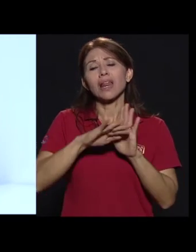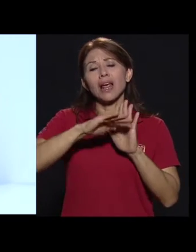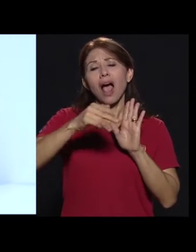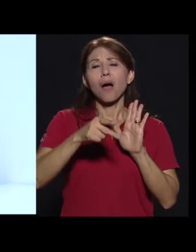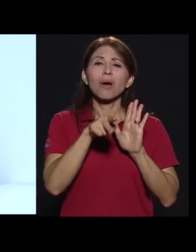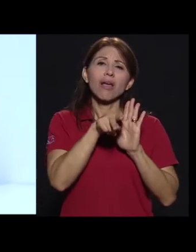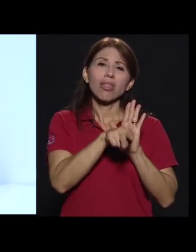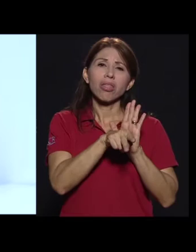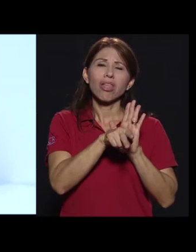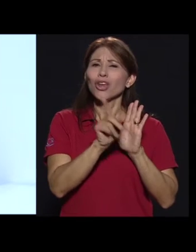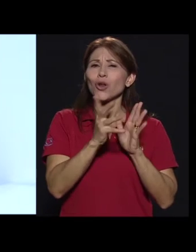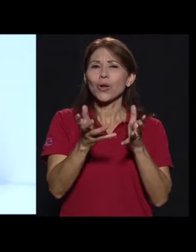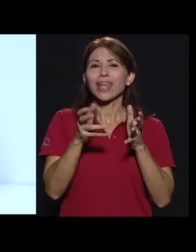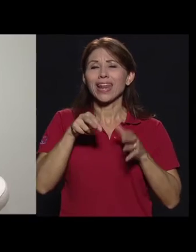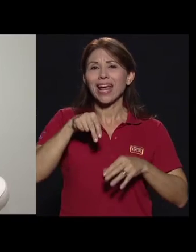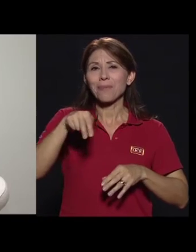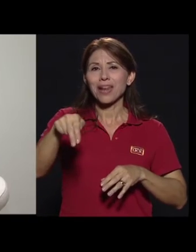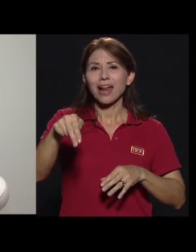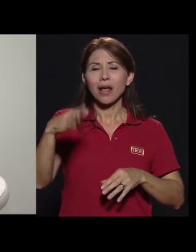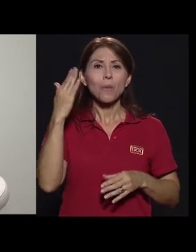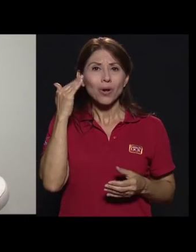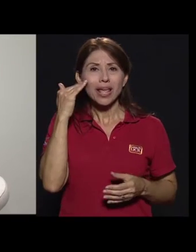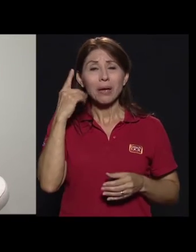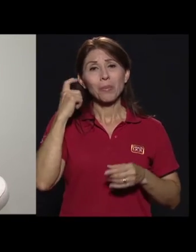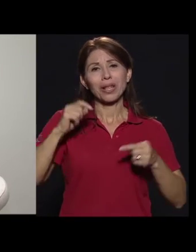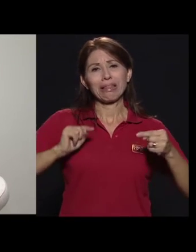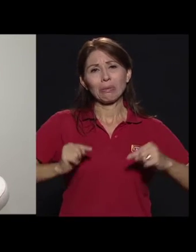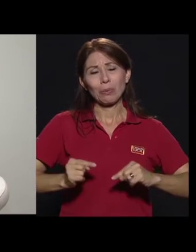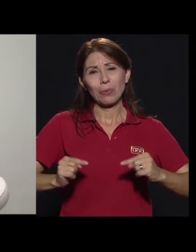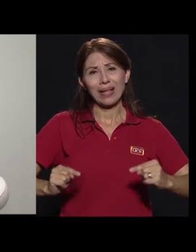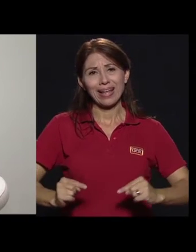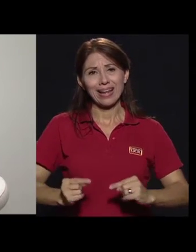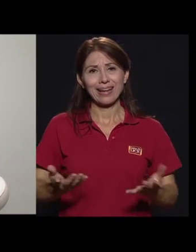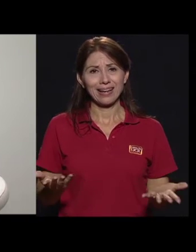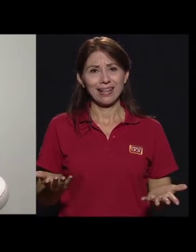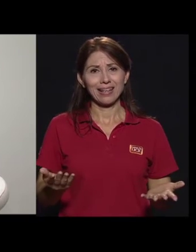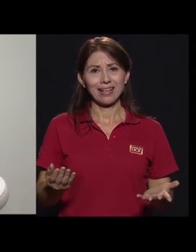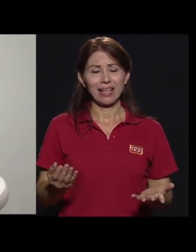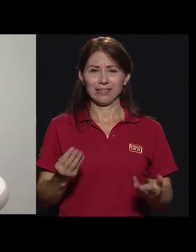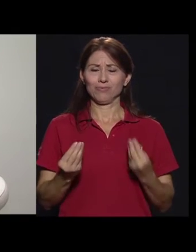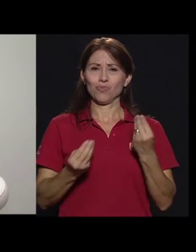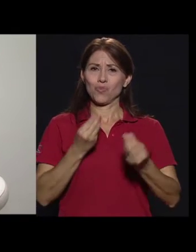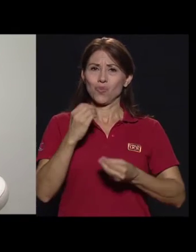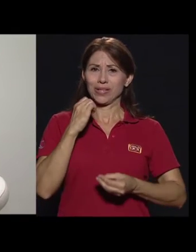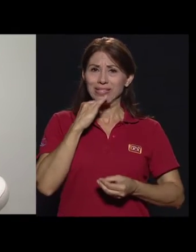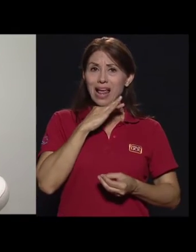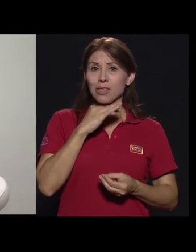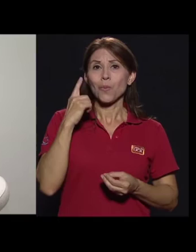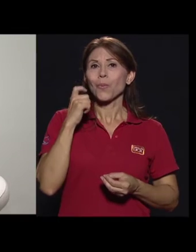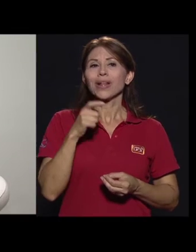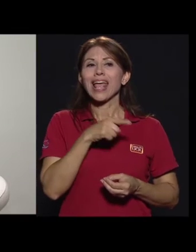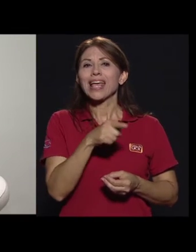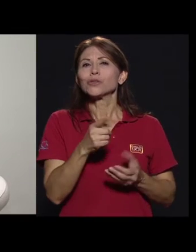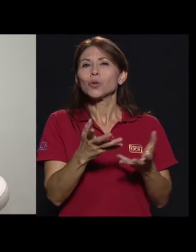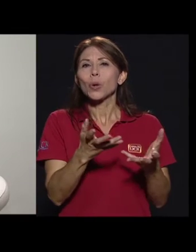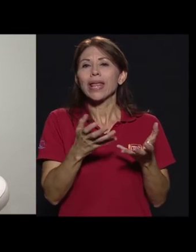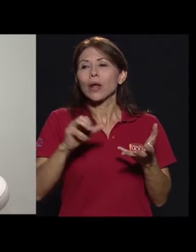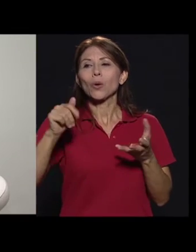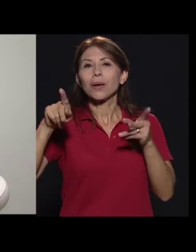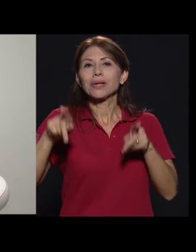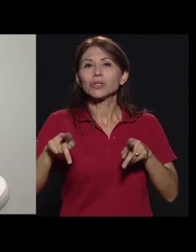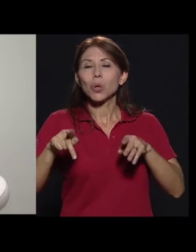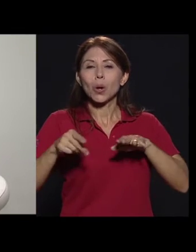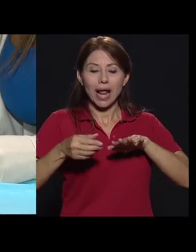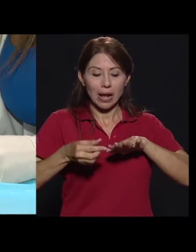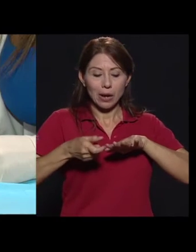porque al apoyarse sienten dolor. Es contradictorio, porque tampoco dejan o le dan acceso a alguien más que les